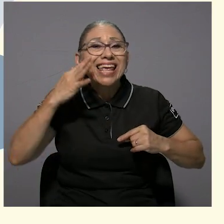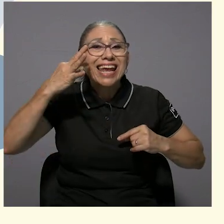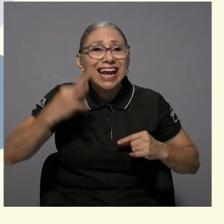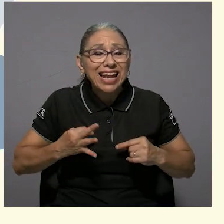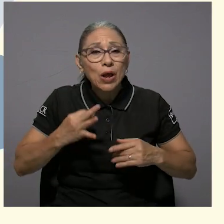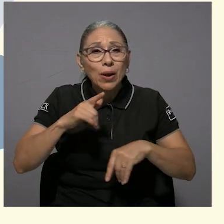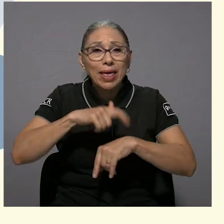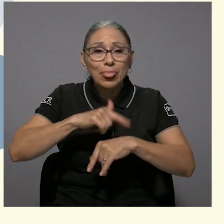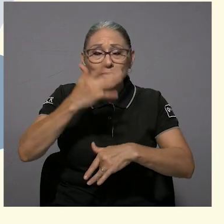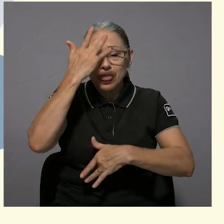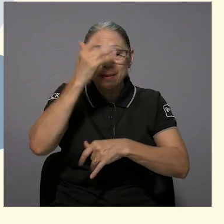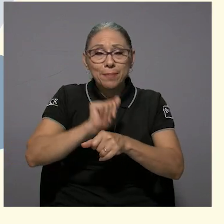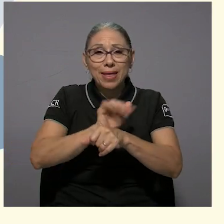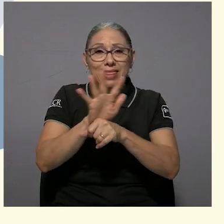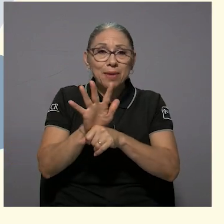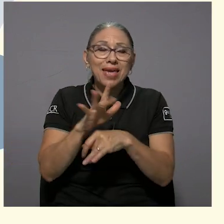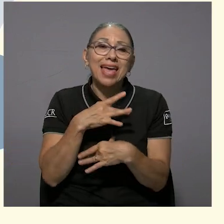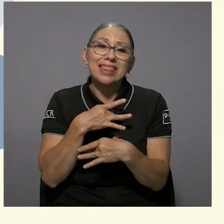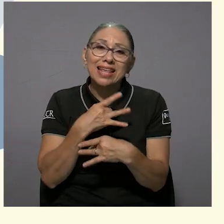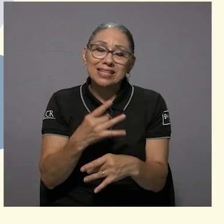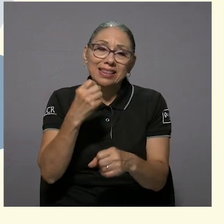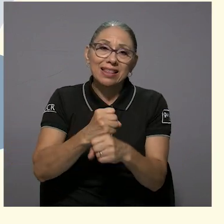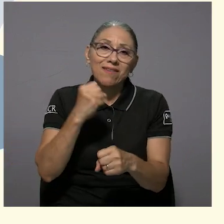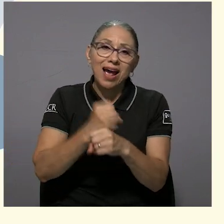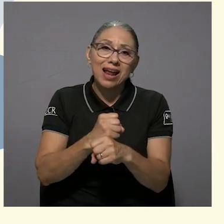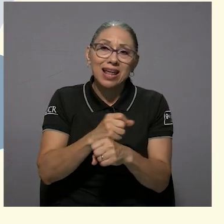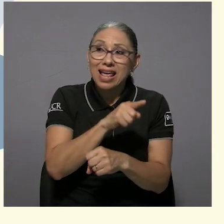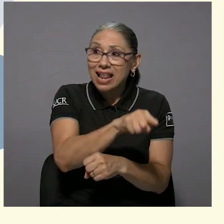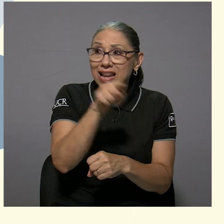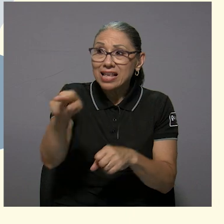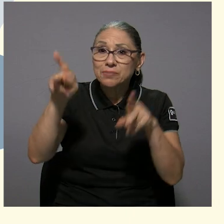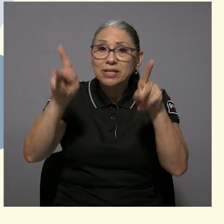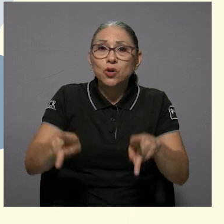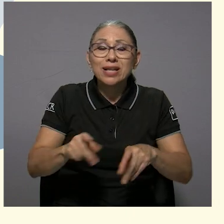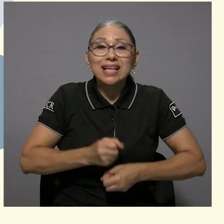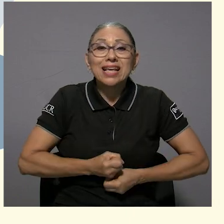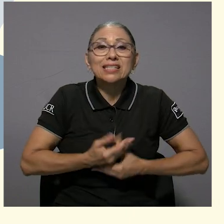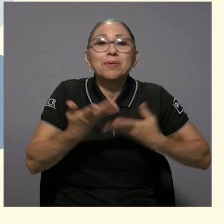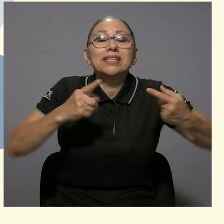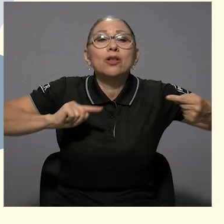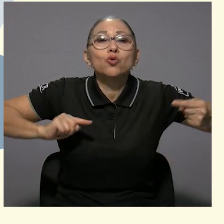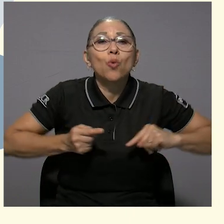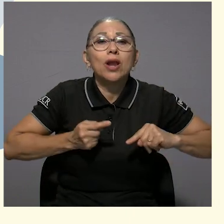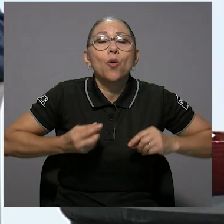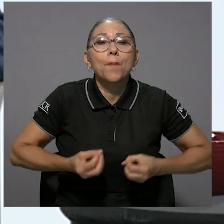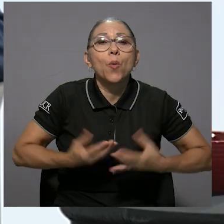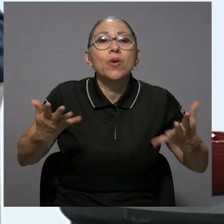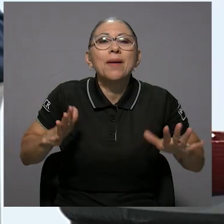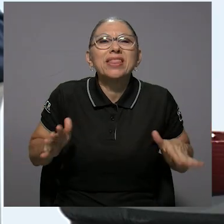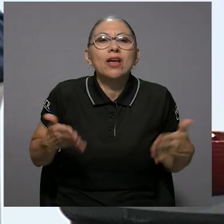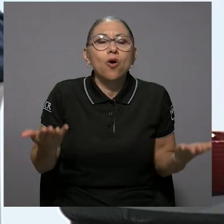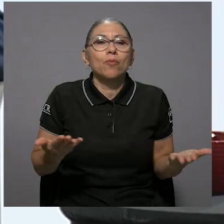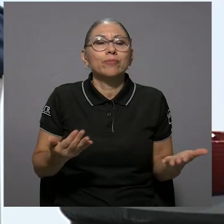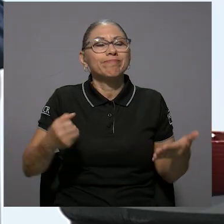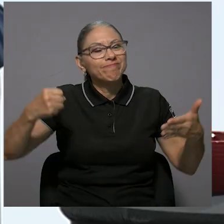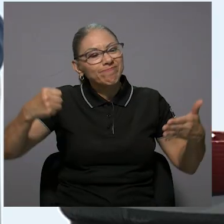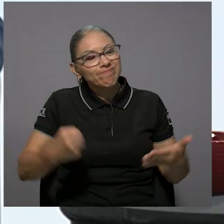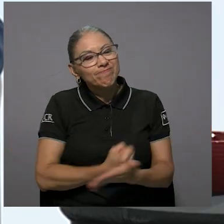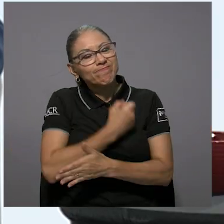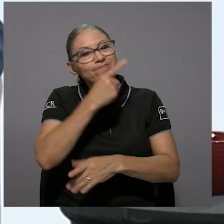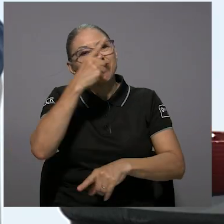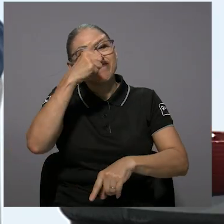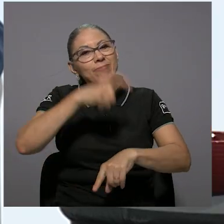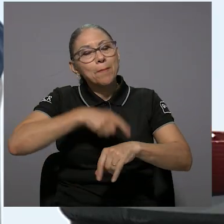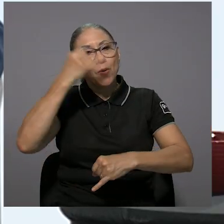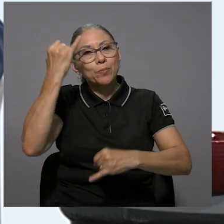tema muy interesante de trabajar el cómo expresaron su duelo públicamente. Sí, lamentablemente se nos fue el tiempo, pero la